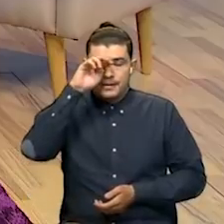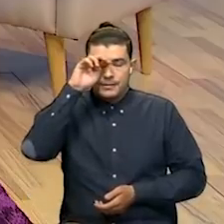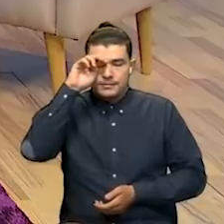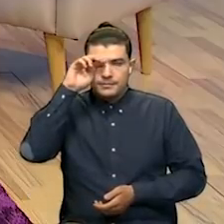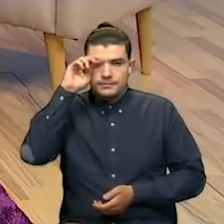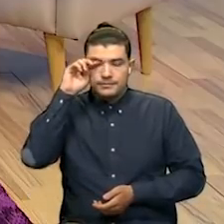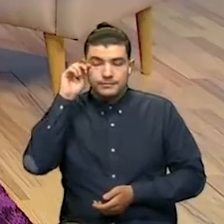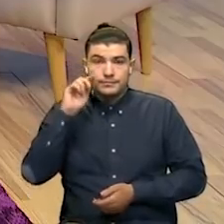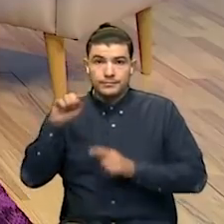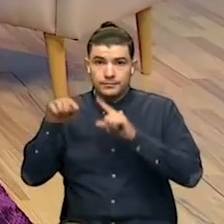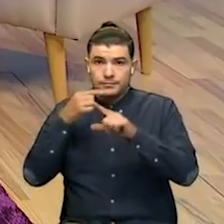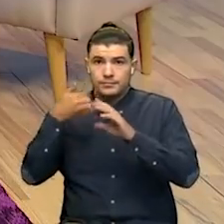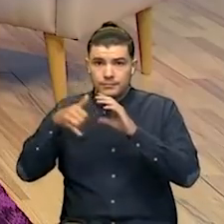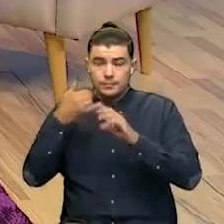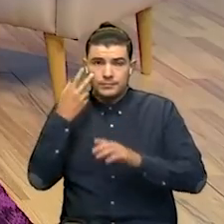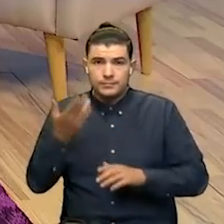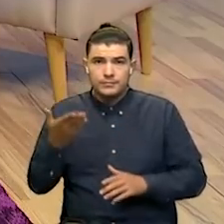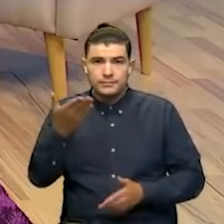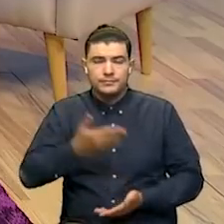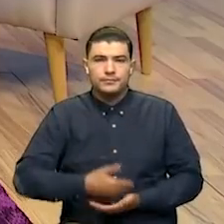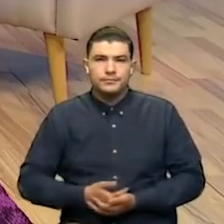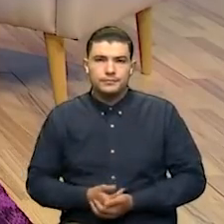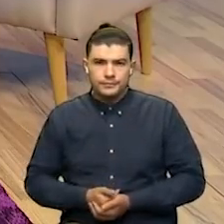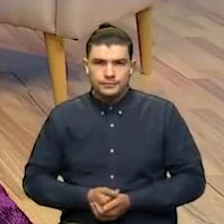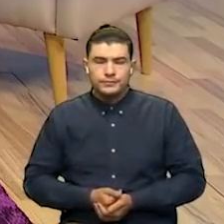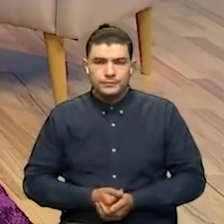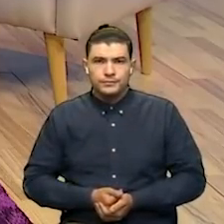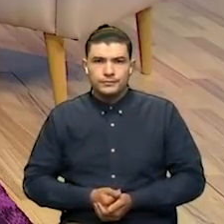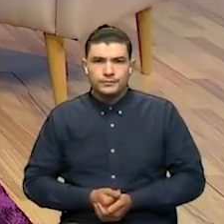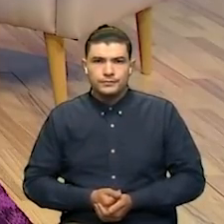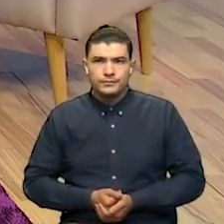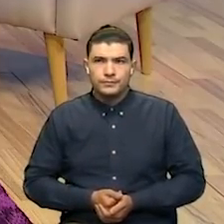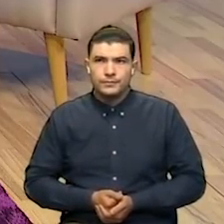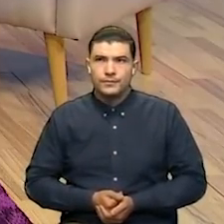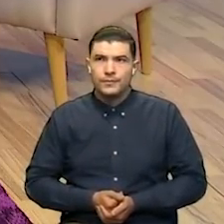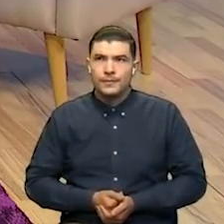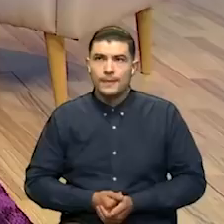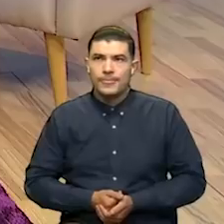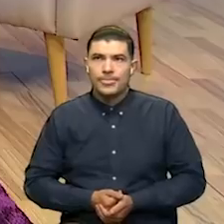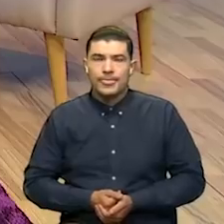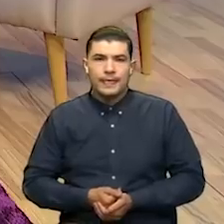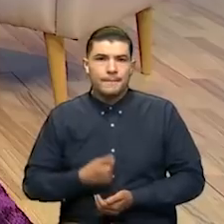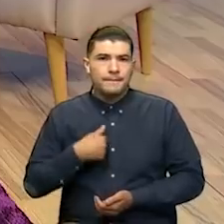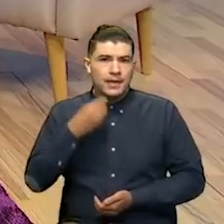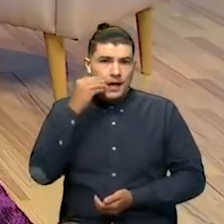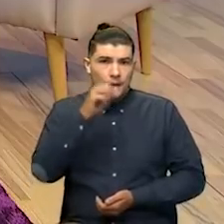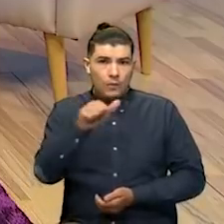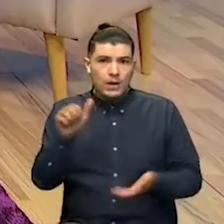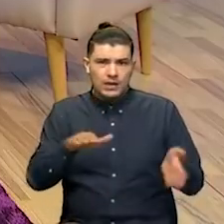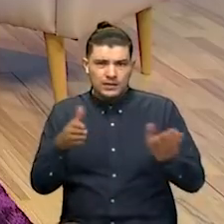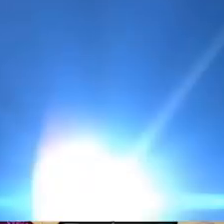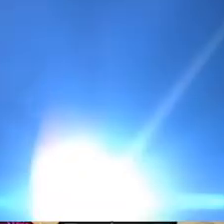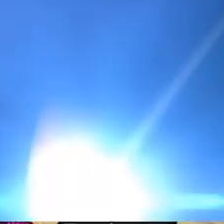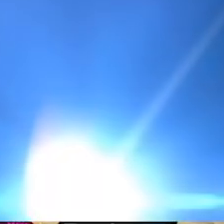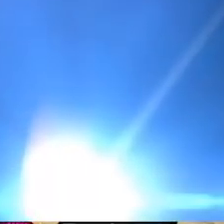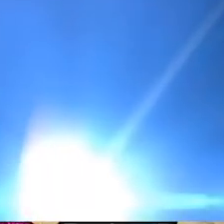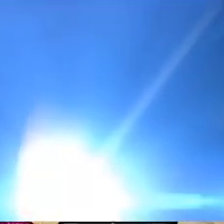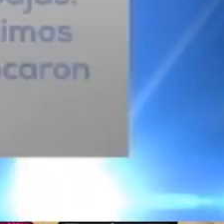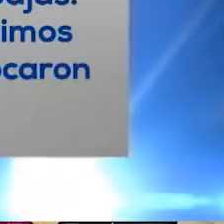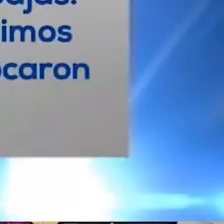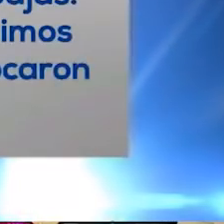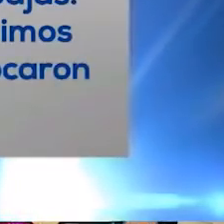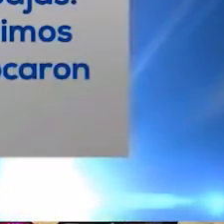otro mensaje que nos envían a través de WhatsApp. Dice lo siguiente: buen día, mi abuela murió en un apartamento de 3 pisos, más